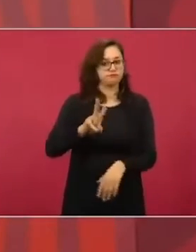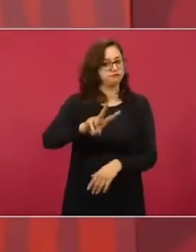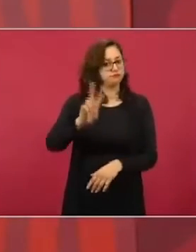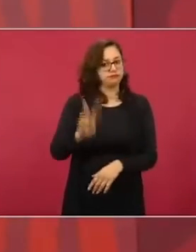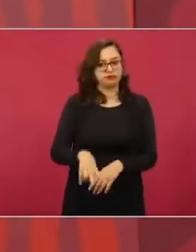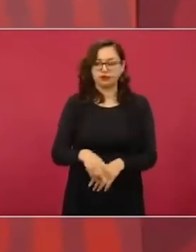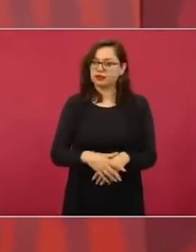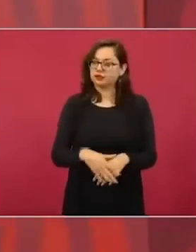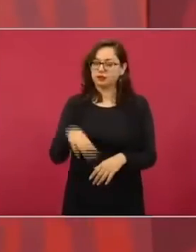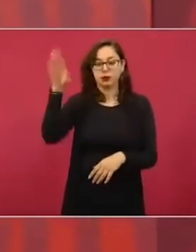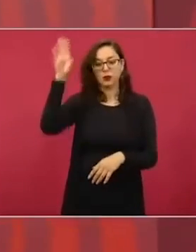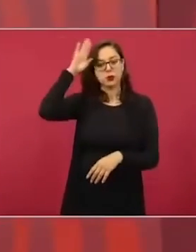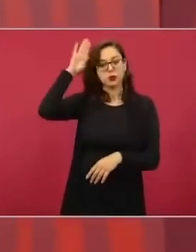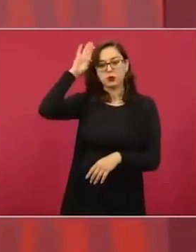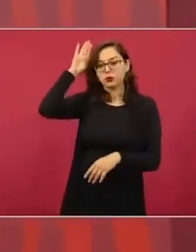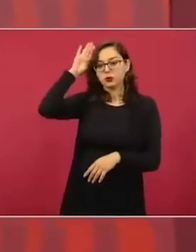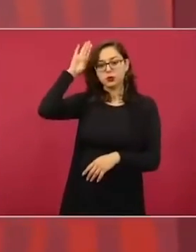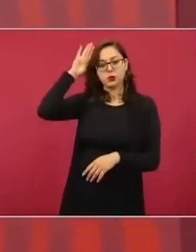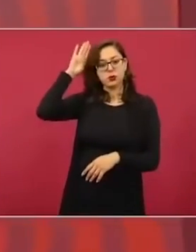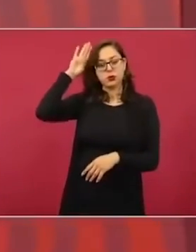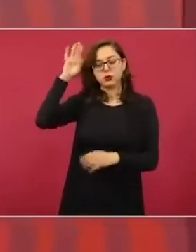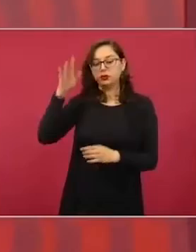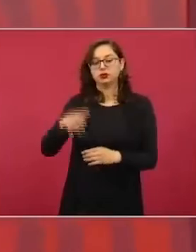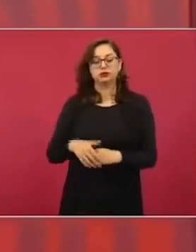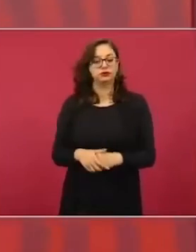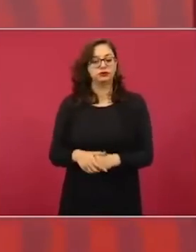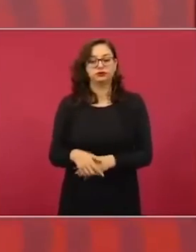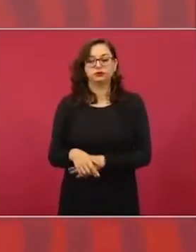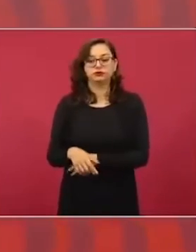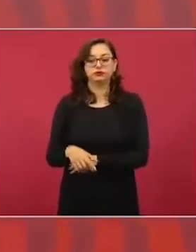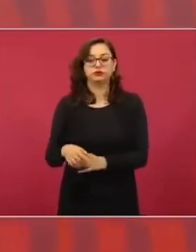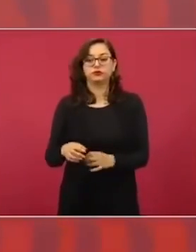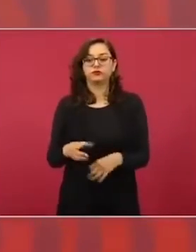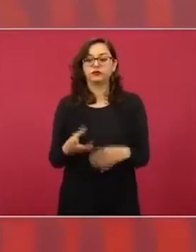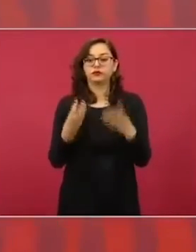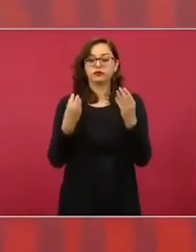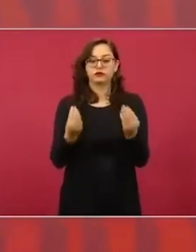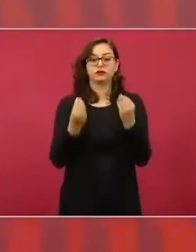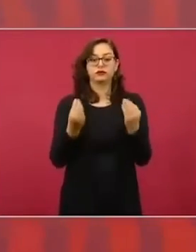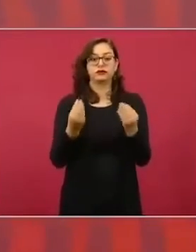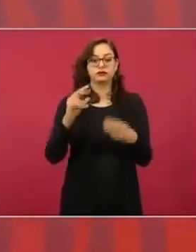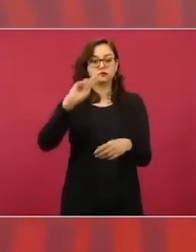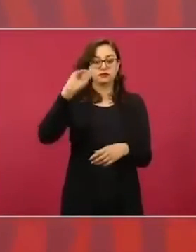muchas universidades